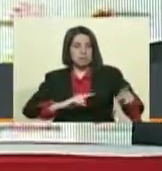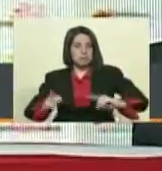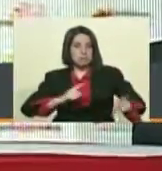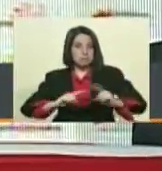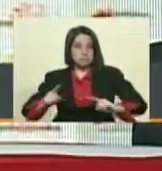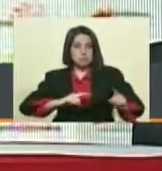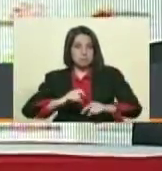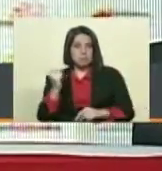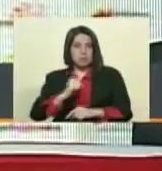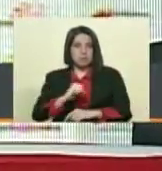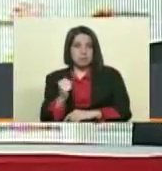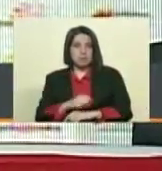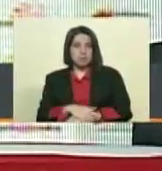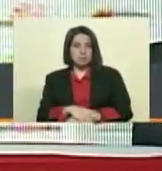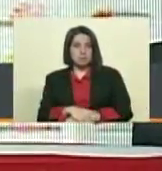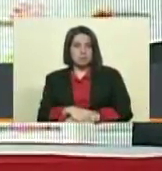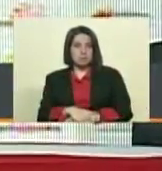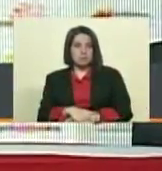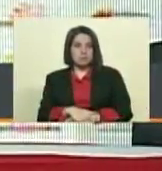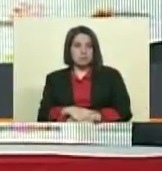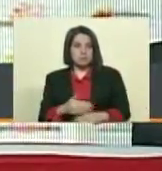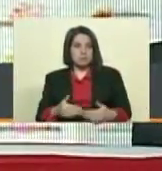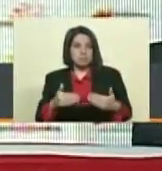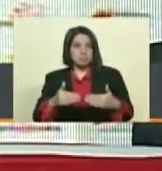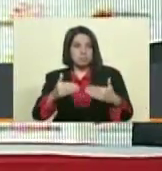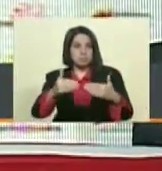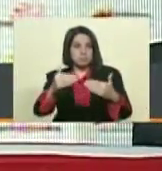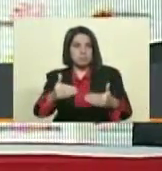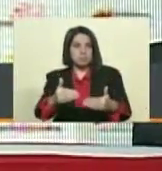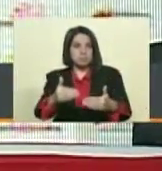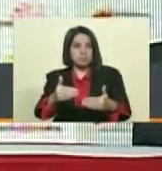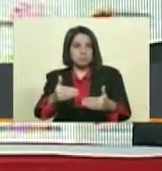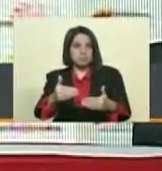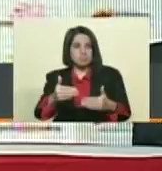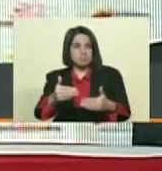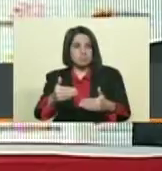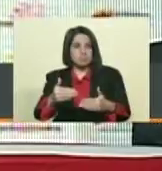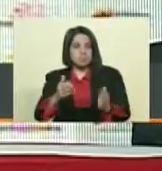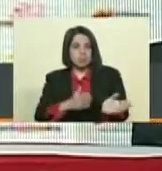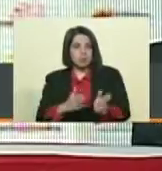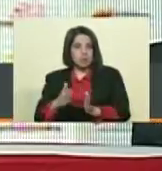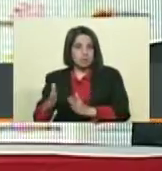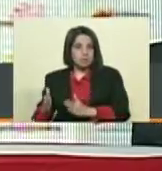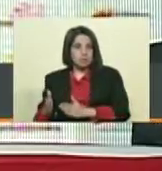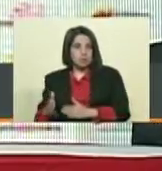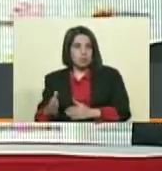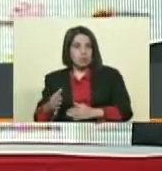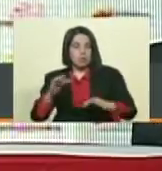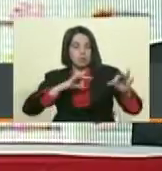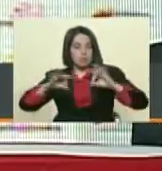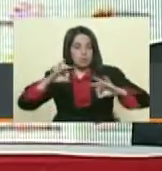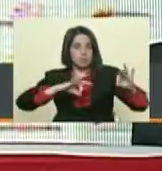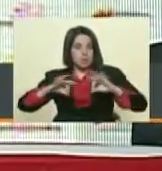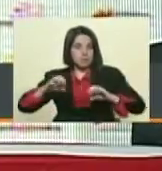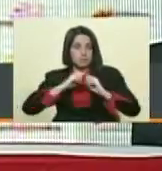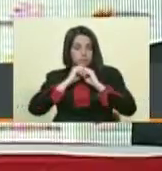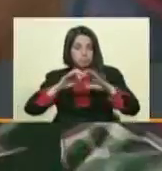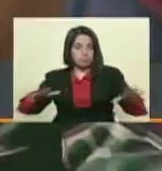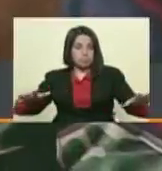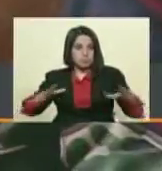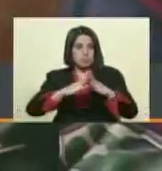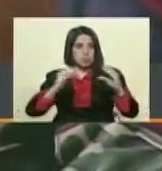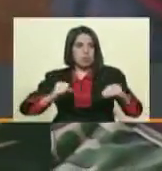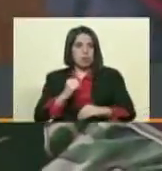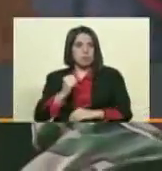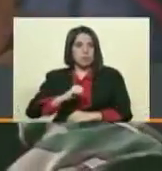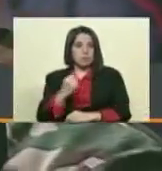de policía y hemos avanzado en los procesos de organización, preparación y despliegue de la